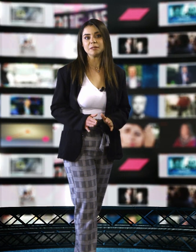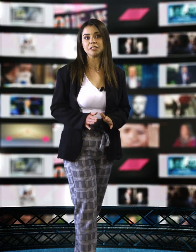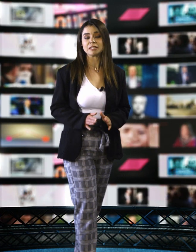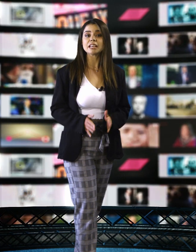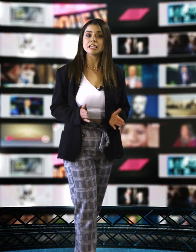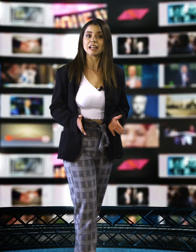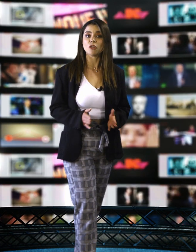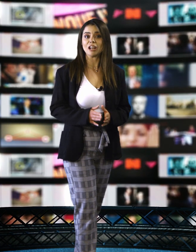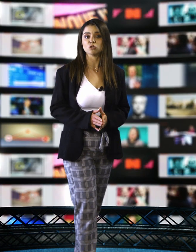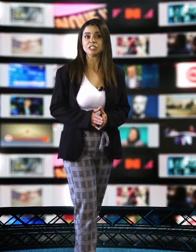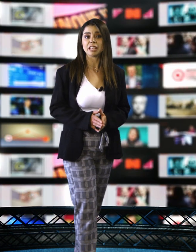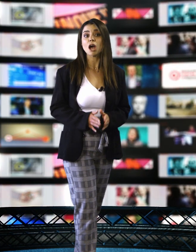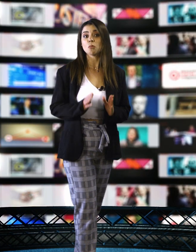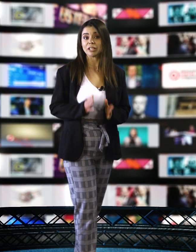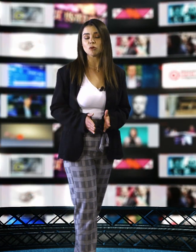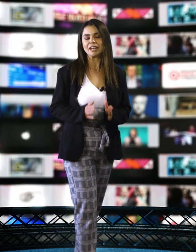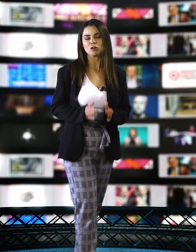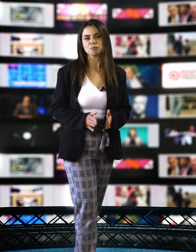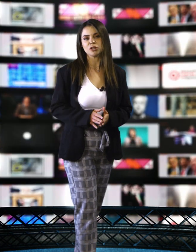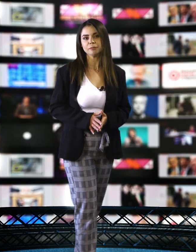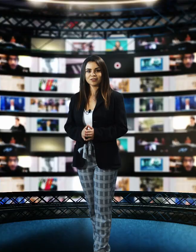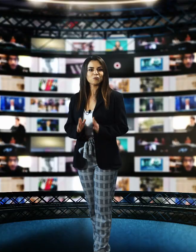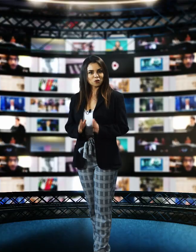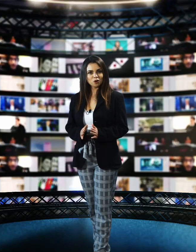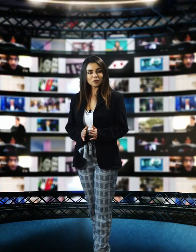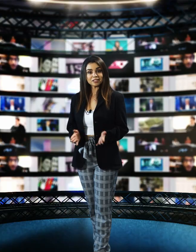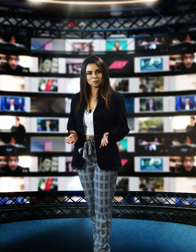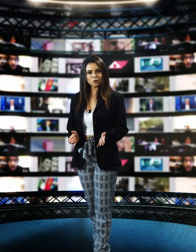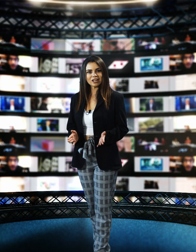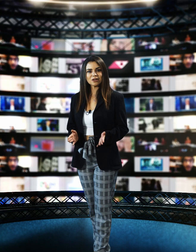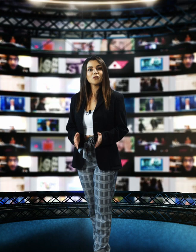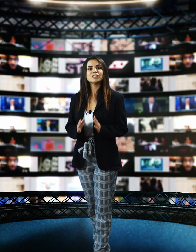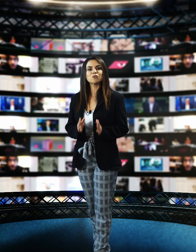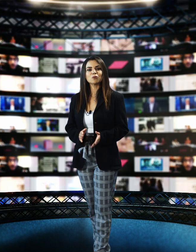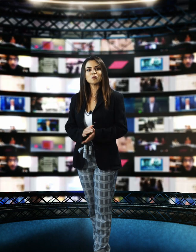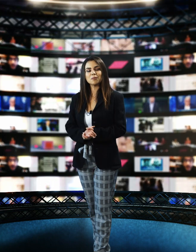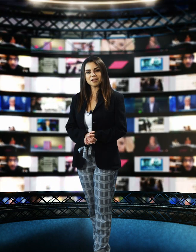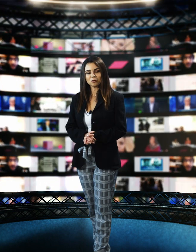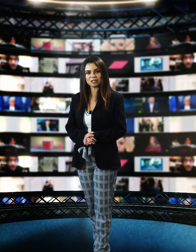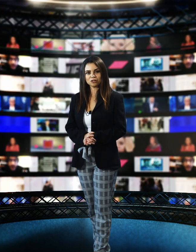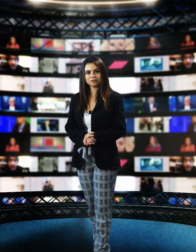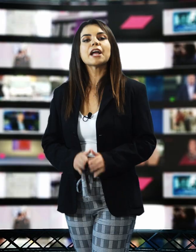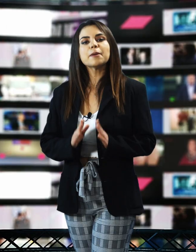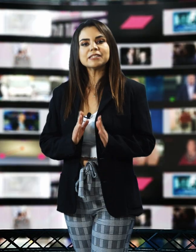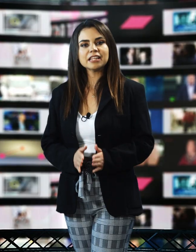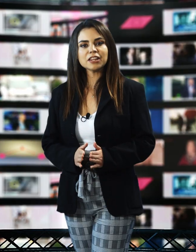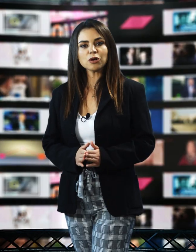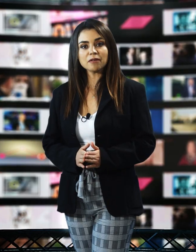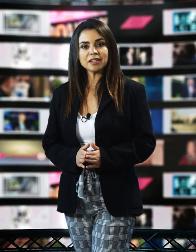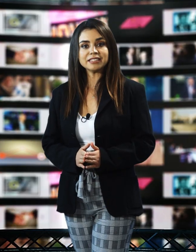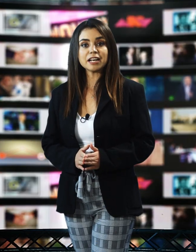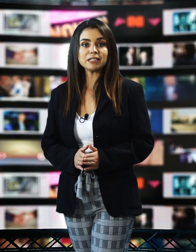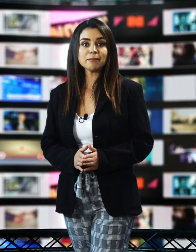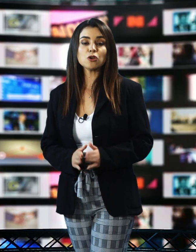lado de las víctimas y del lado de la justicia, porque es lo que le corresponde. Como todos los martes del Pulso de la Salud, se informó sobre el plan de vacunación. El presidente